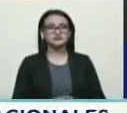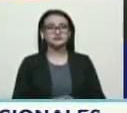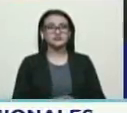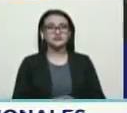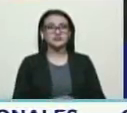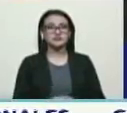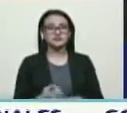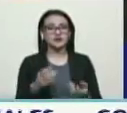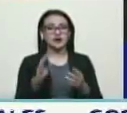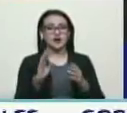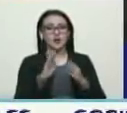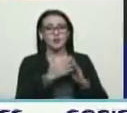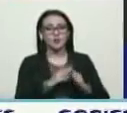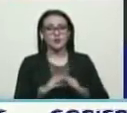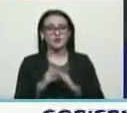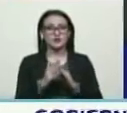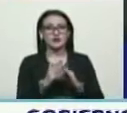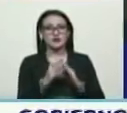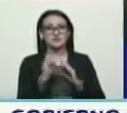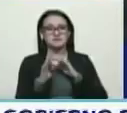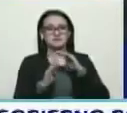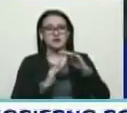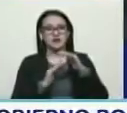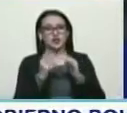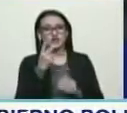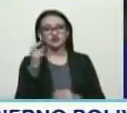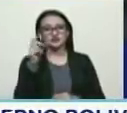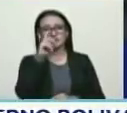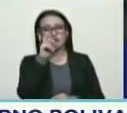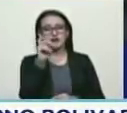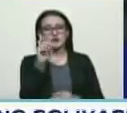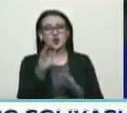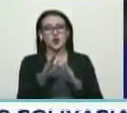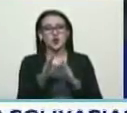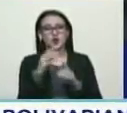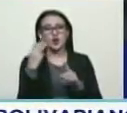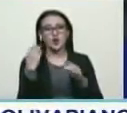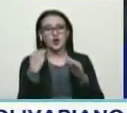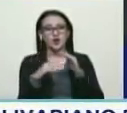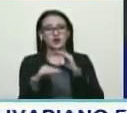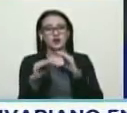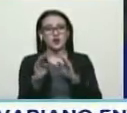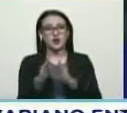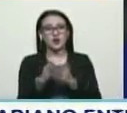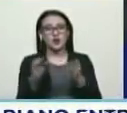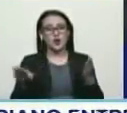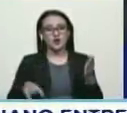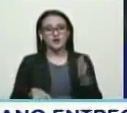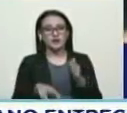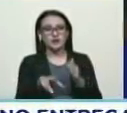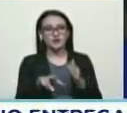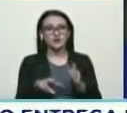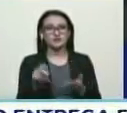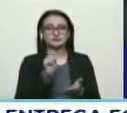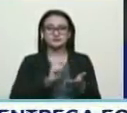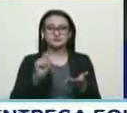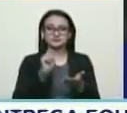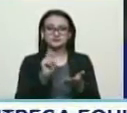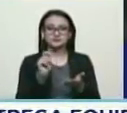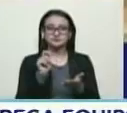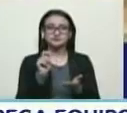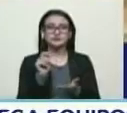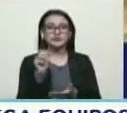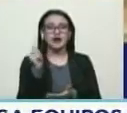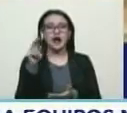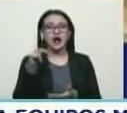las comunidades migrantes, a los 200 años del Correo del Orinoco, a la escritora poetisa Ana Enriqueta